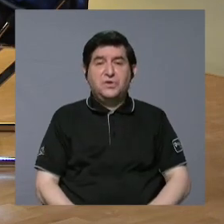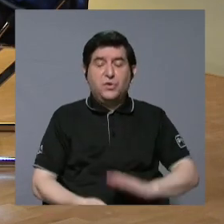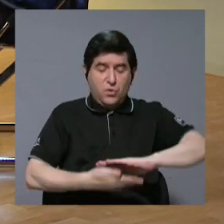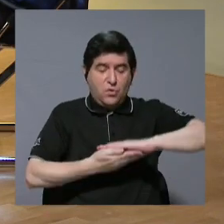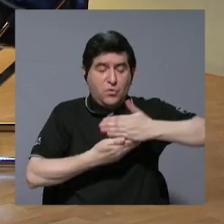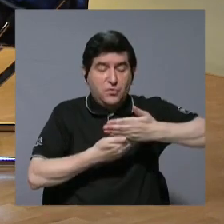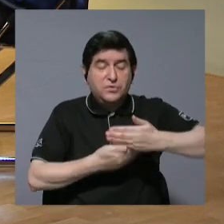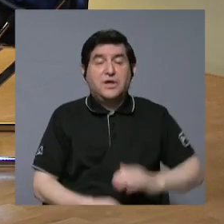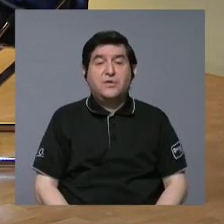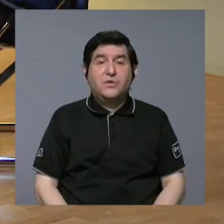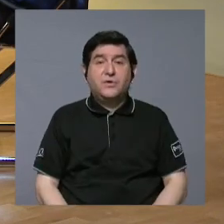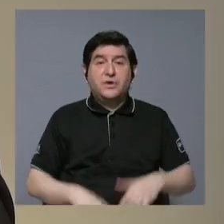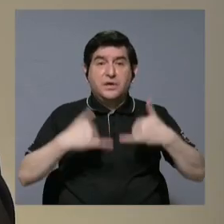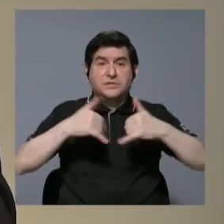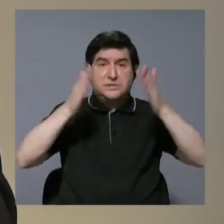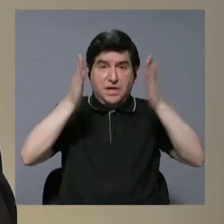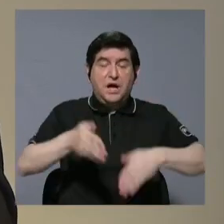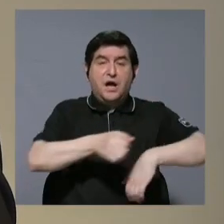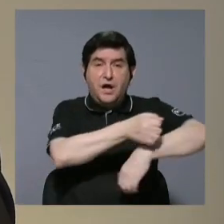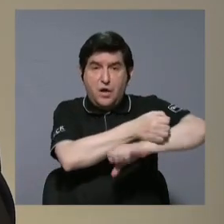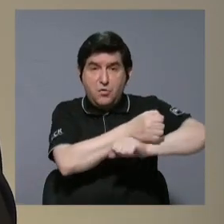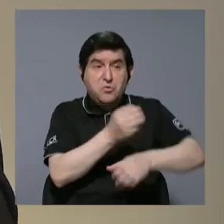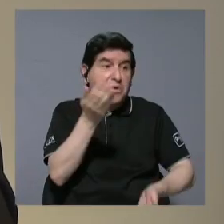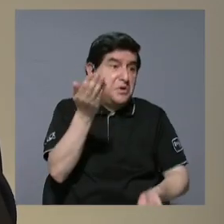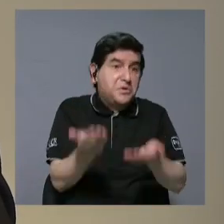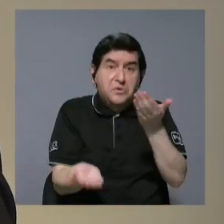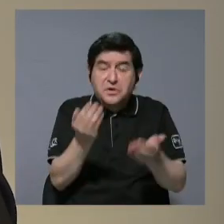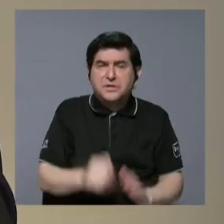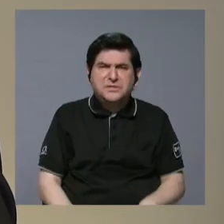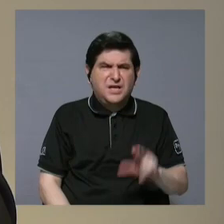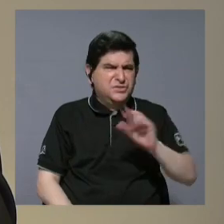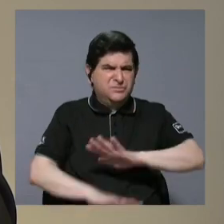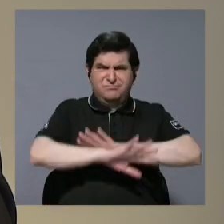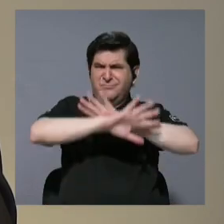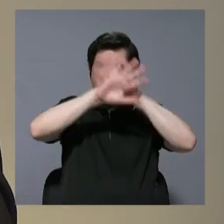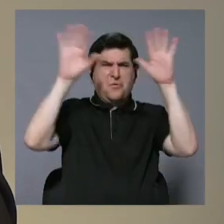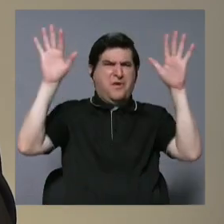de fútbol, que posiblemente no era muy claro